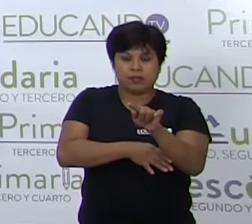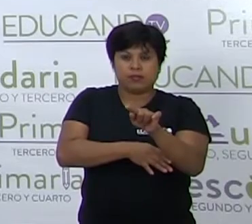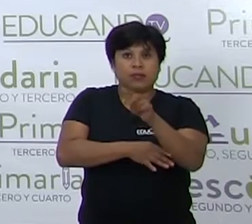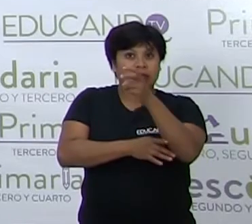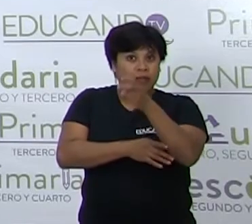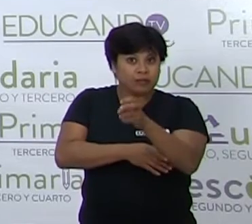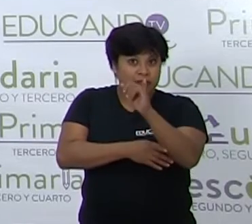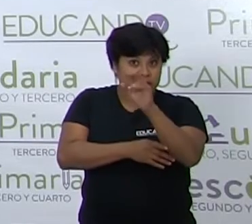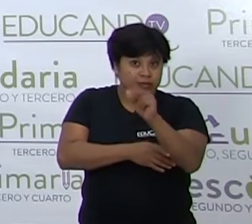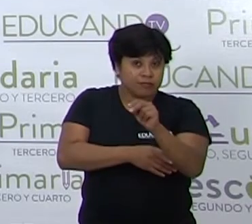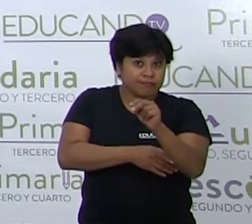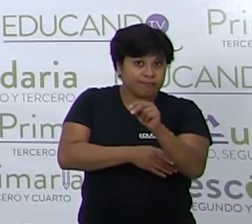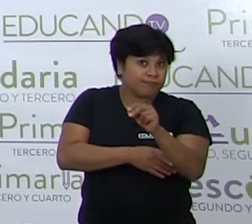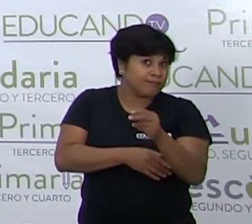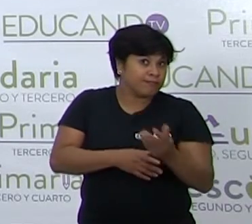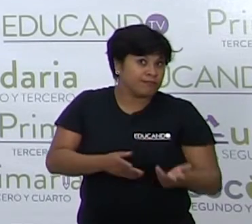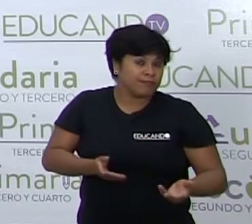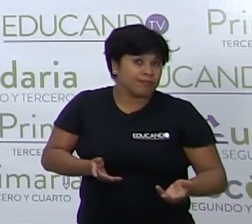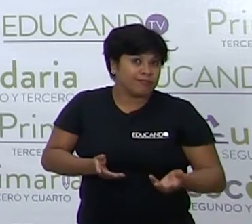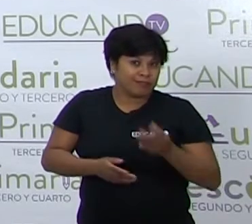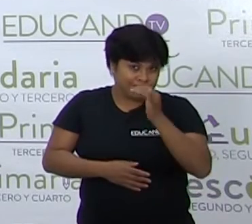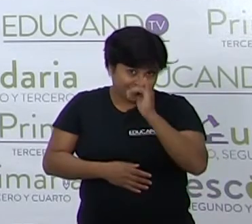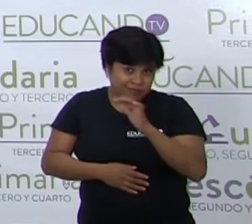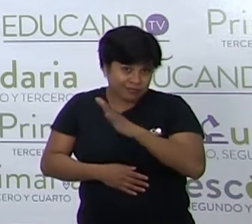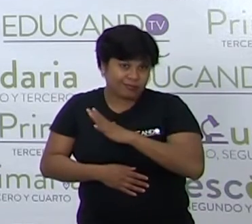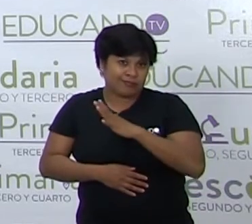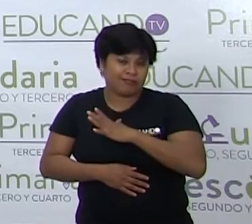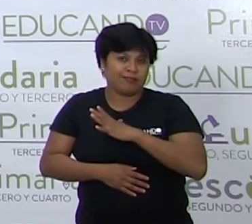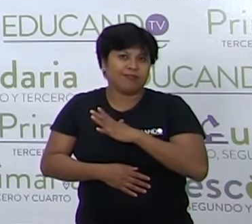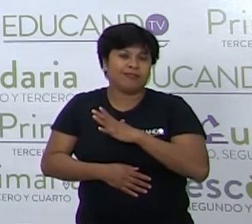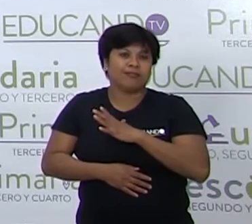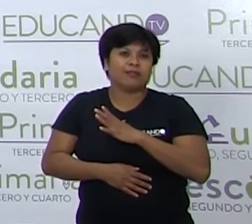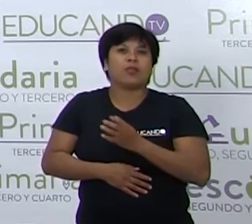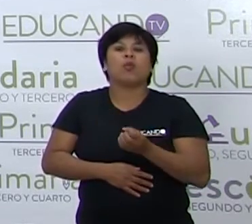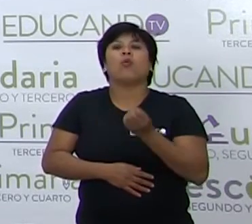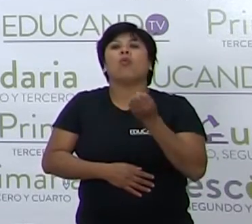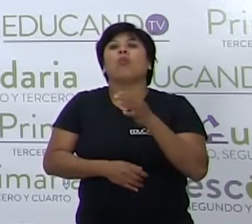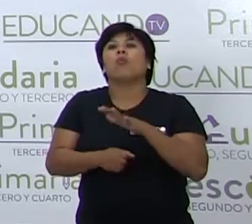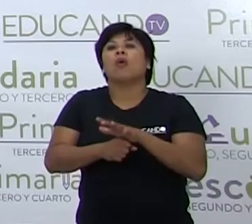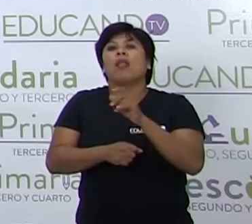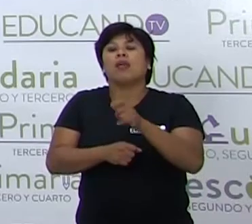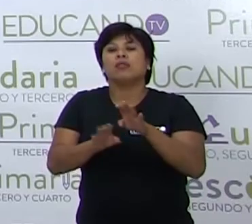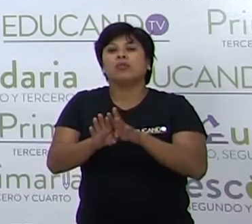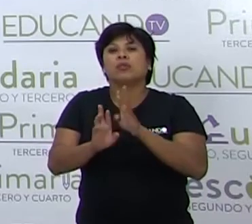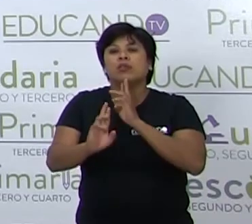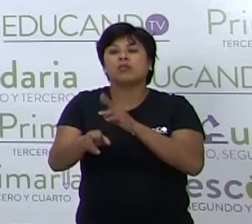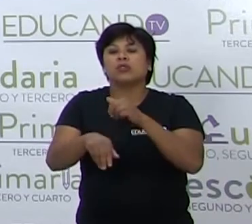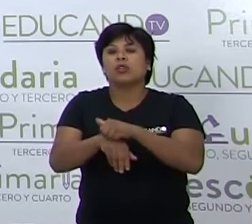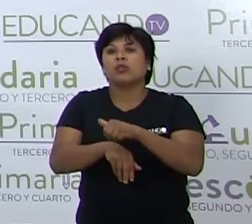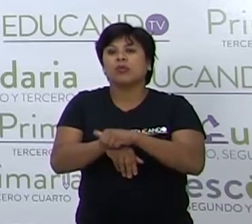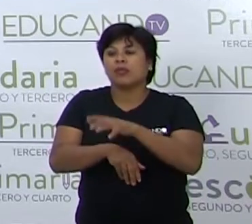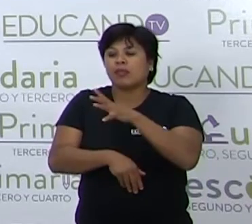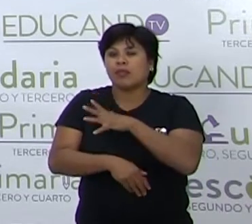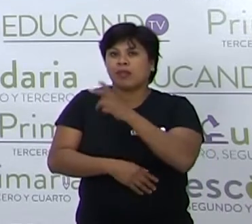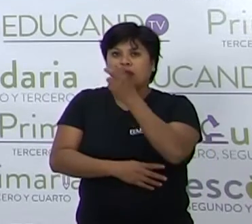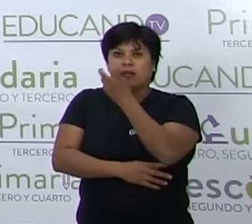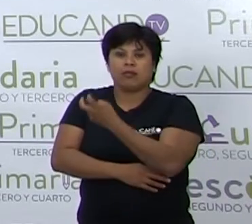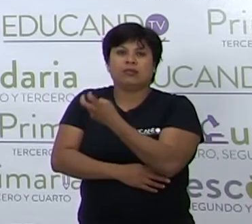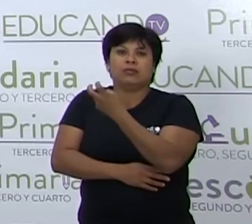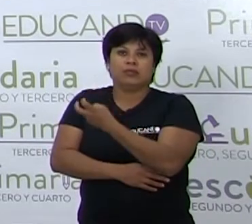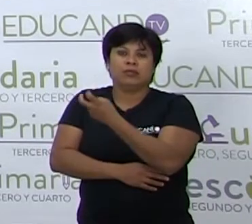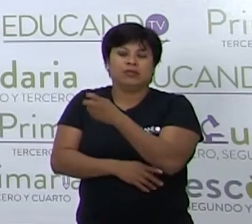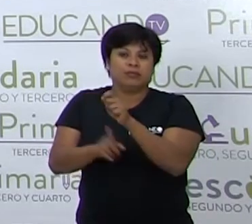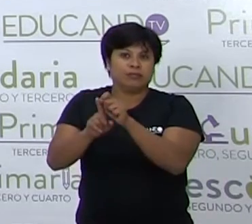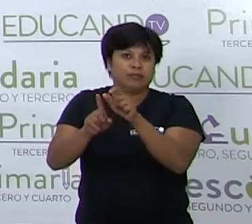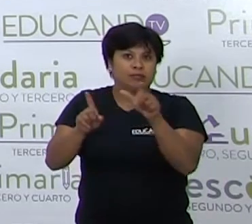2670. ¿Está o no está? ¿Verdad que sí está? ¿Cuál sería entonces el número que sigue en esa